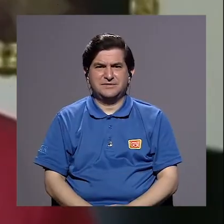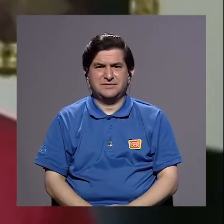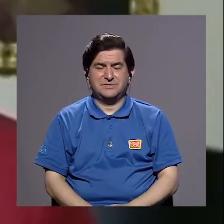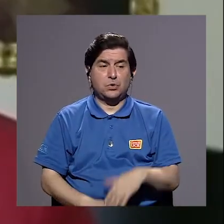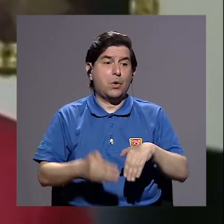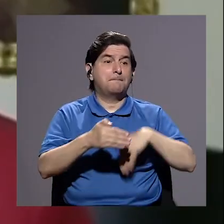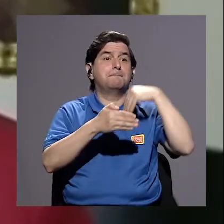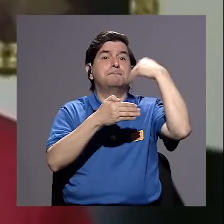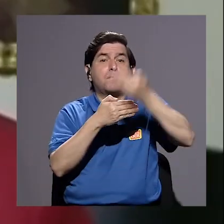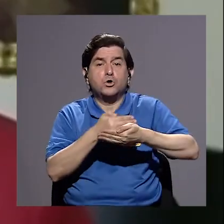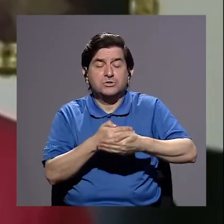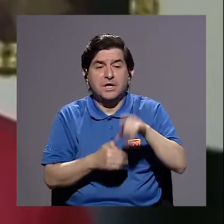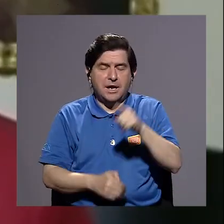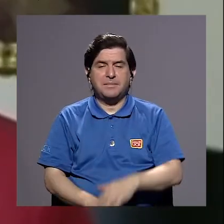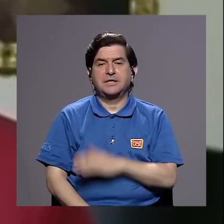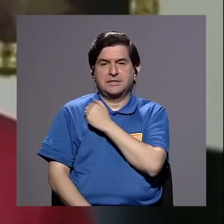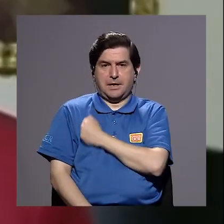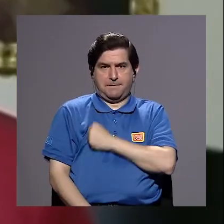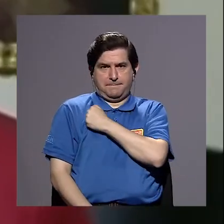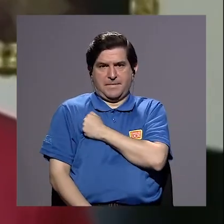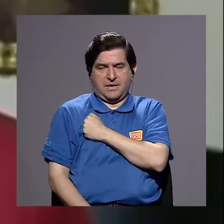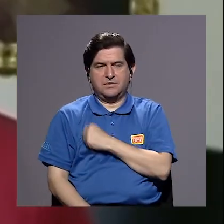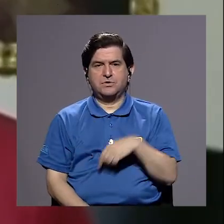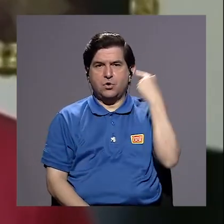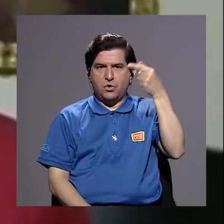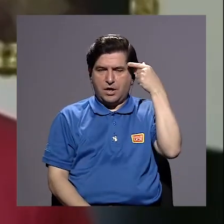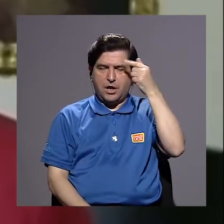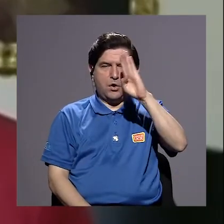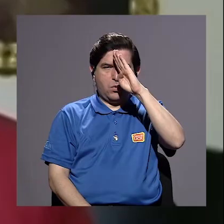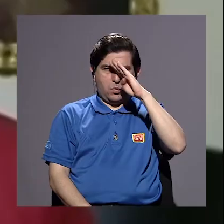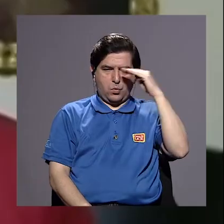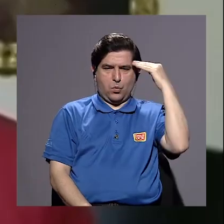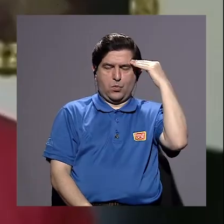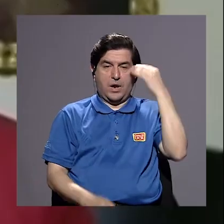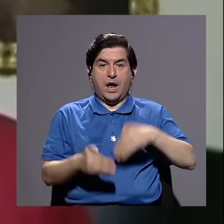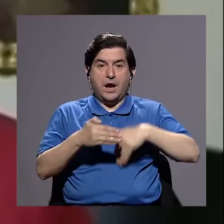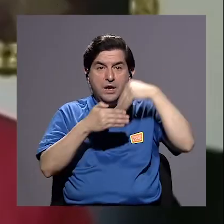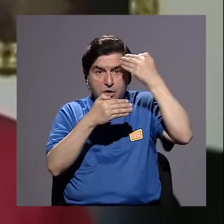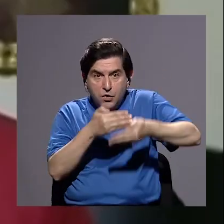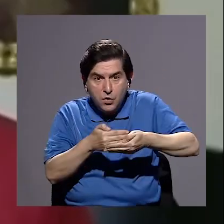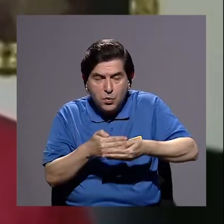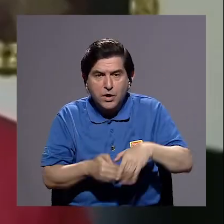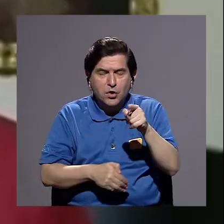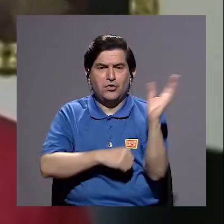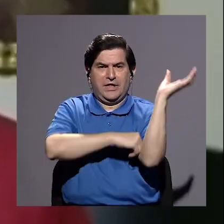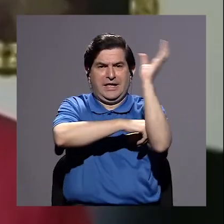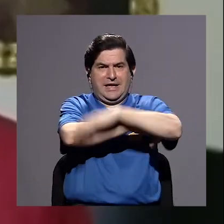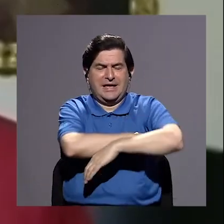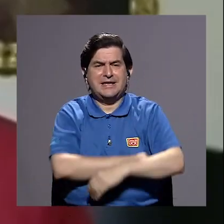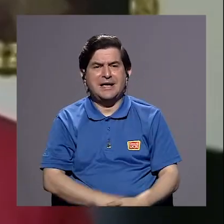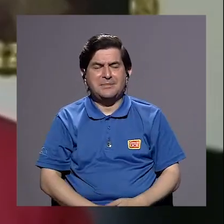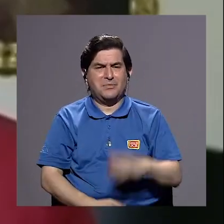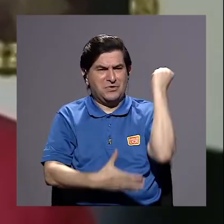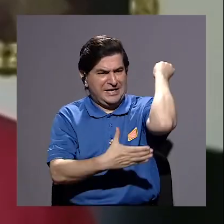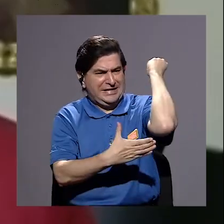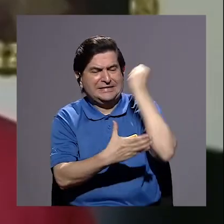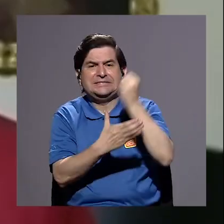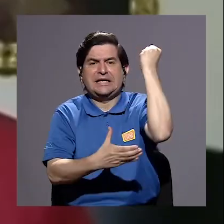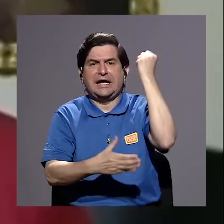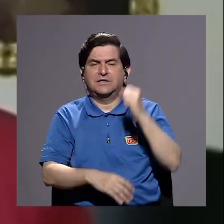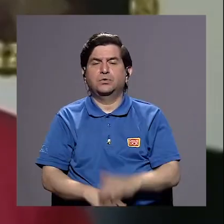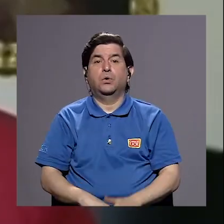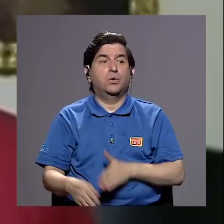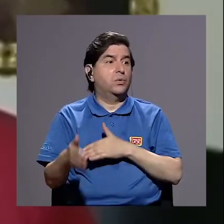fue con posterioridad indultada en el gobierno de Laura Chinchilla después de haber sido condenada por